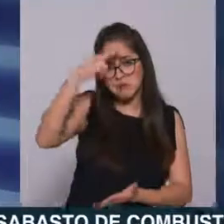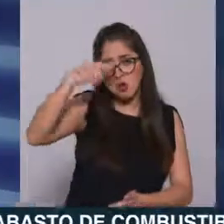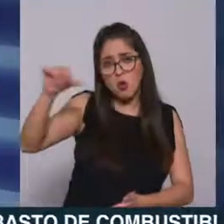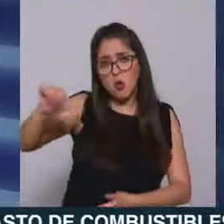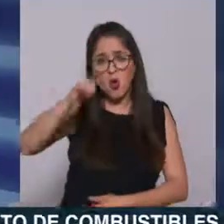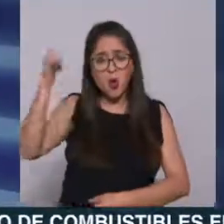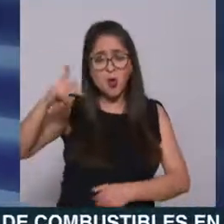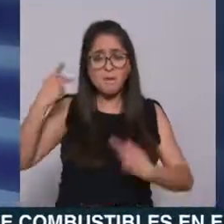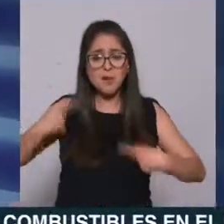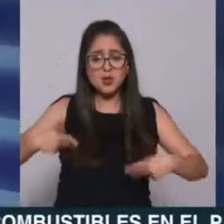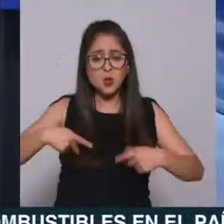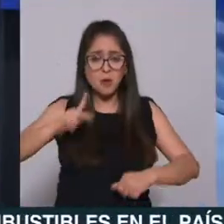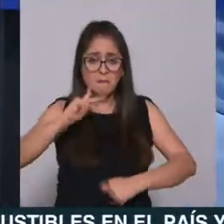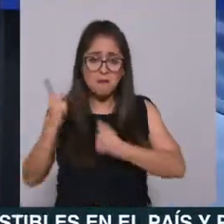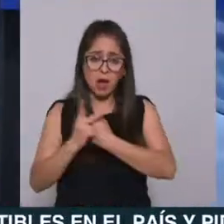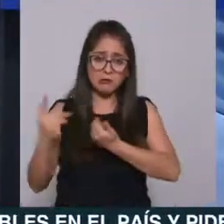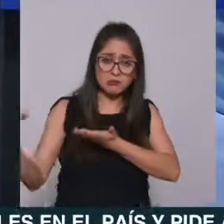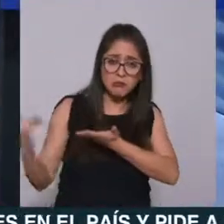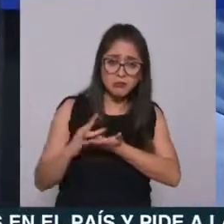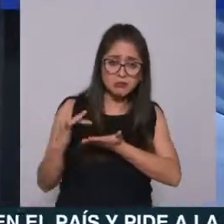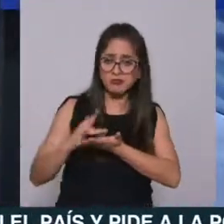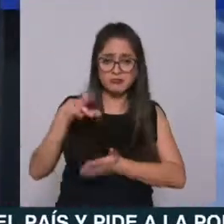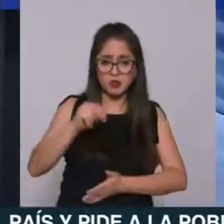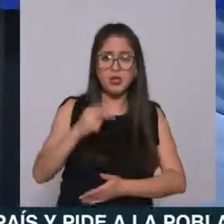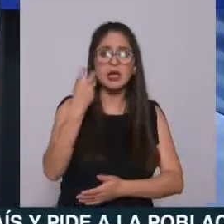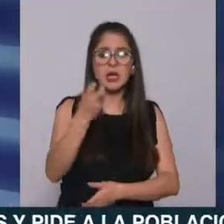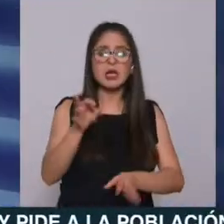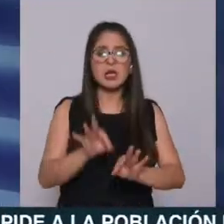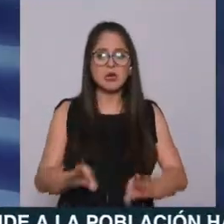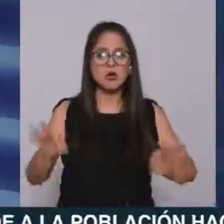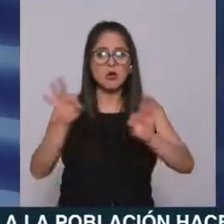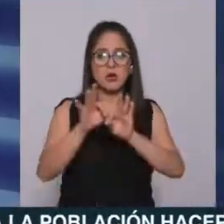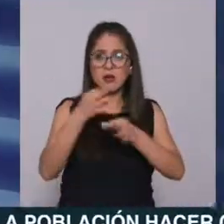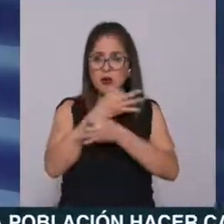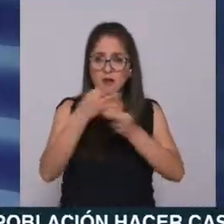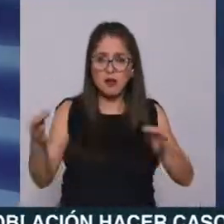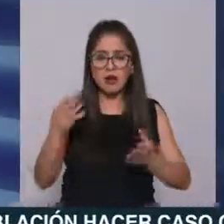esa función. Importante aclararlo, maestro Hurtado, muchísimas gracias por acompañarnos. Al contrario, muchas gracias. Gracias.